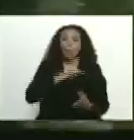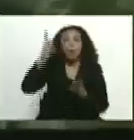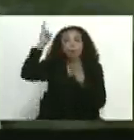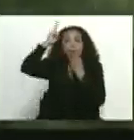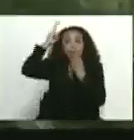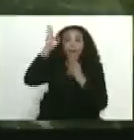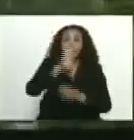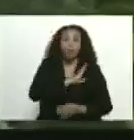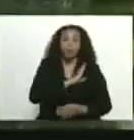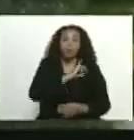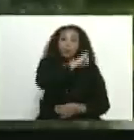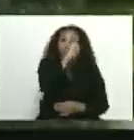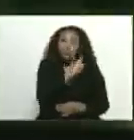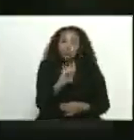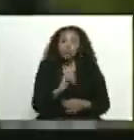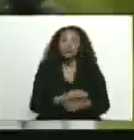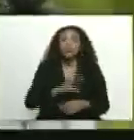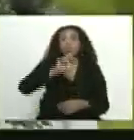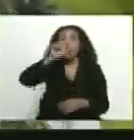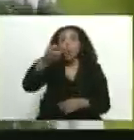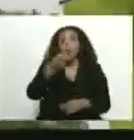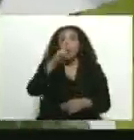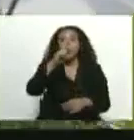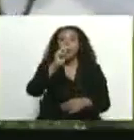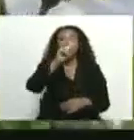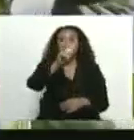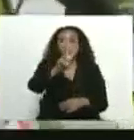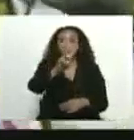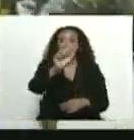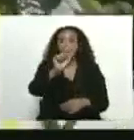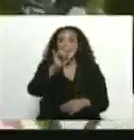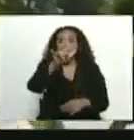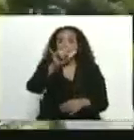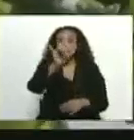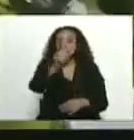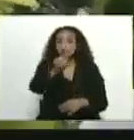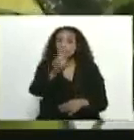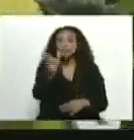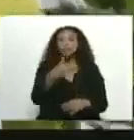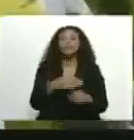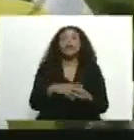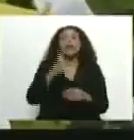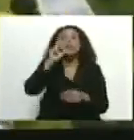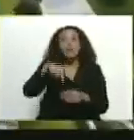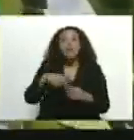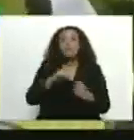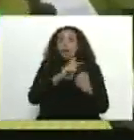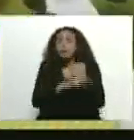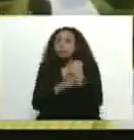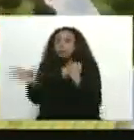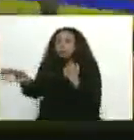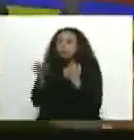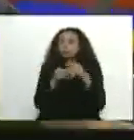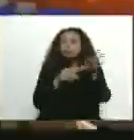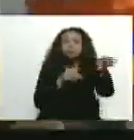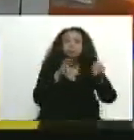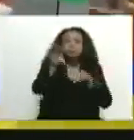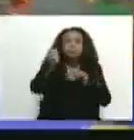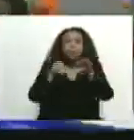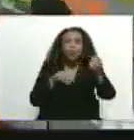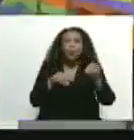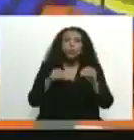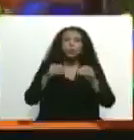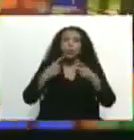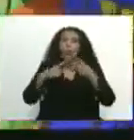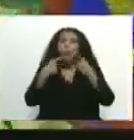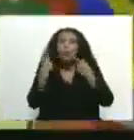Campos, va a articular el eje deportivo de los estadios Pachencho Romero, Luis Aparicio